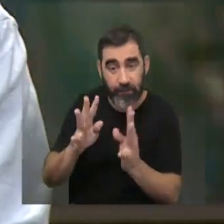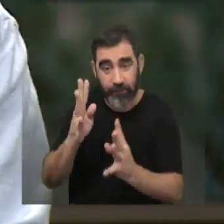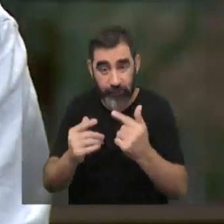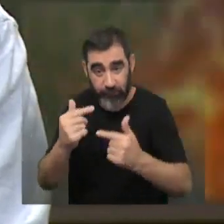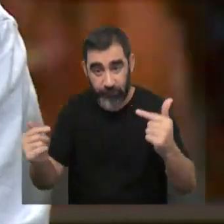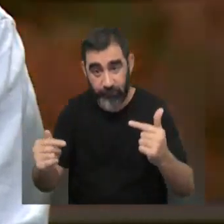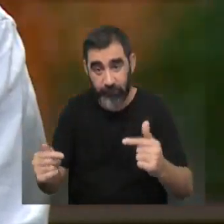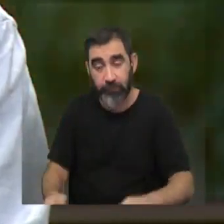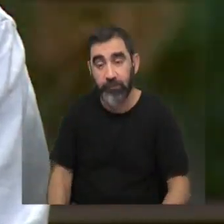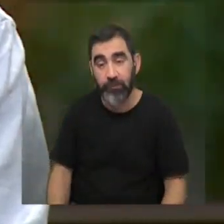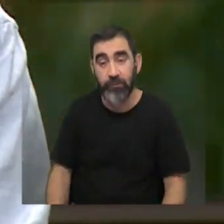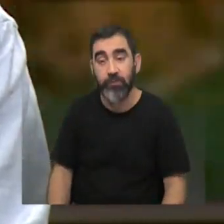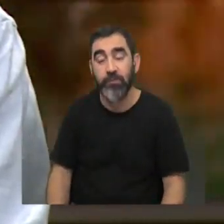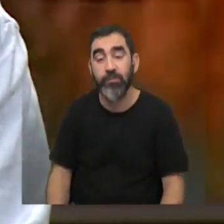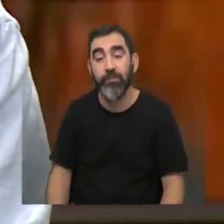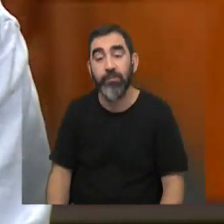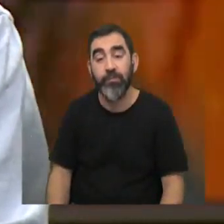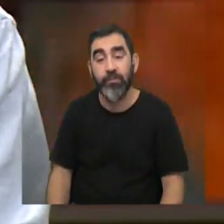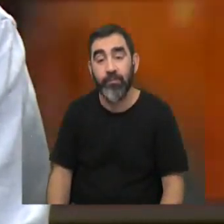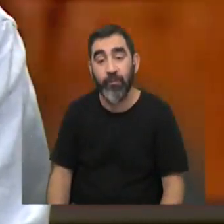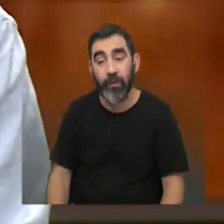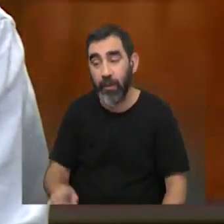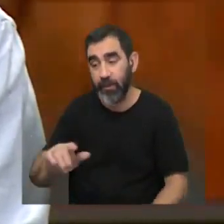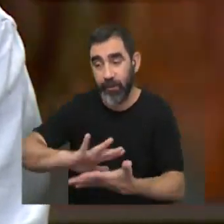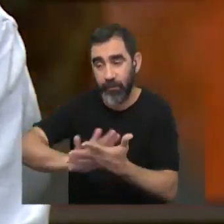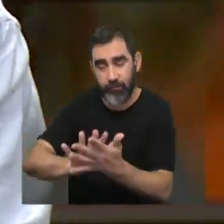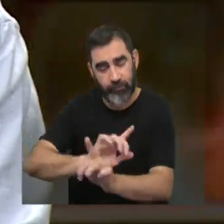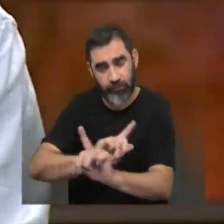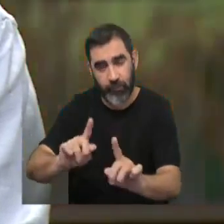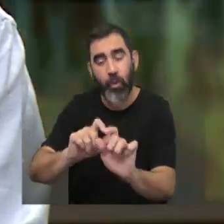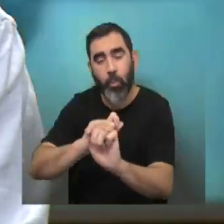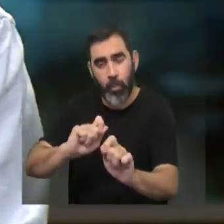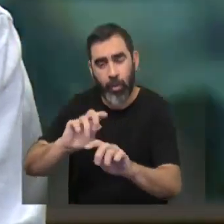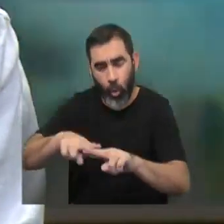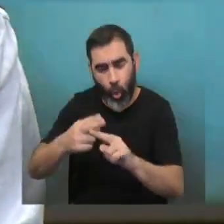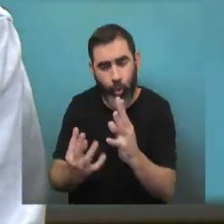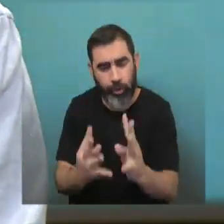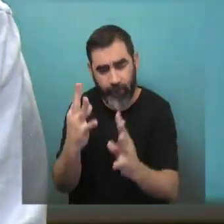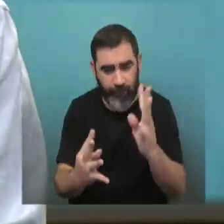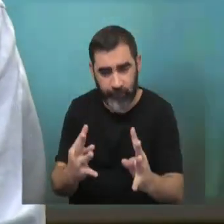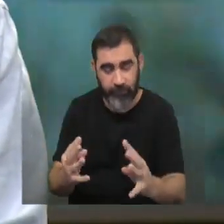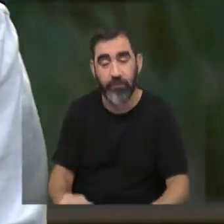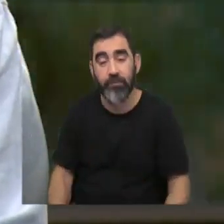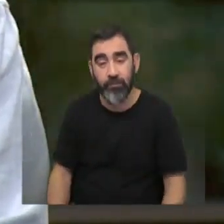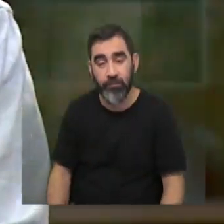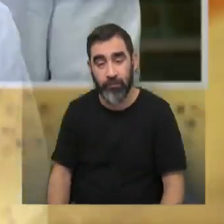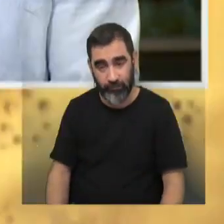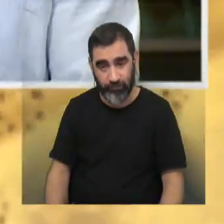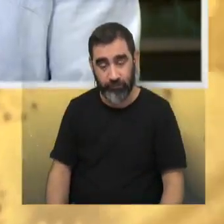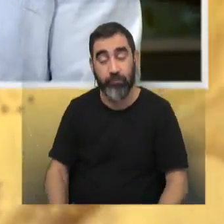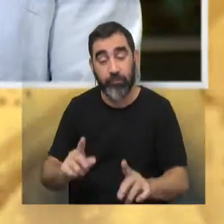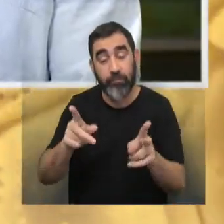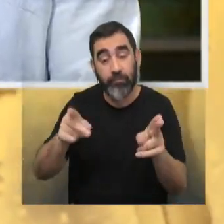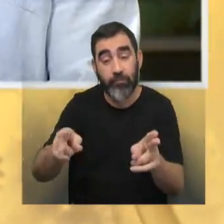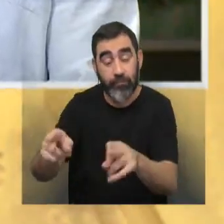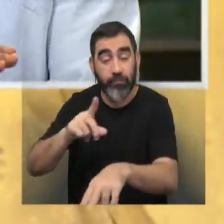El pastizal. Sí, lo cierto es que esta especie no desaparece, sino que tiene la capacidad de rebrotar y se da justamente cíclicamente. Luego